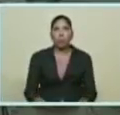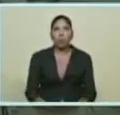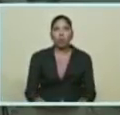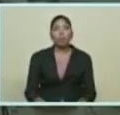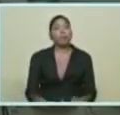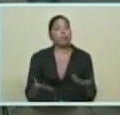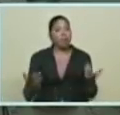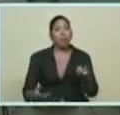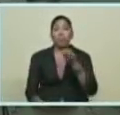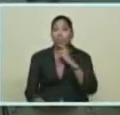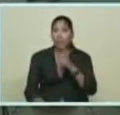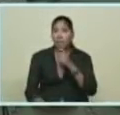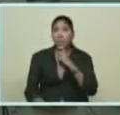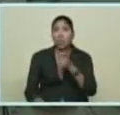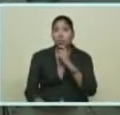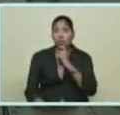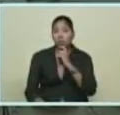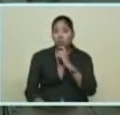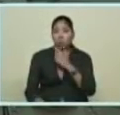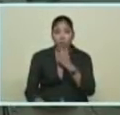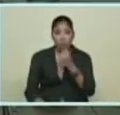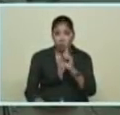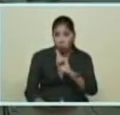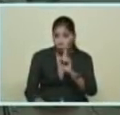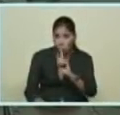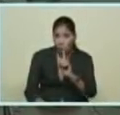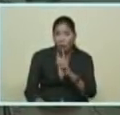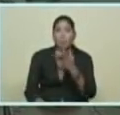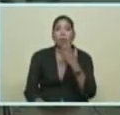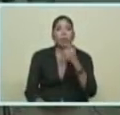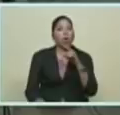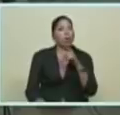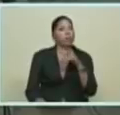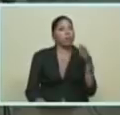lo difícil que fue el Plan República del 30 de julio.